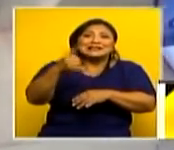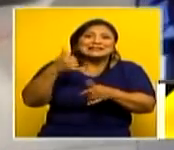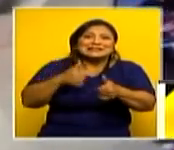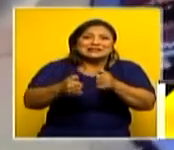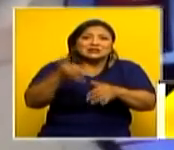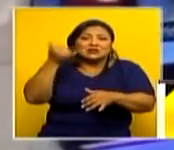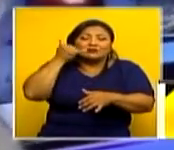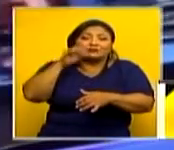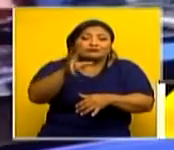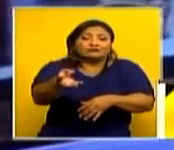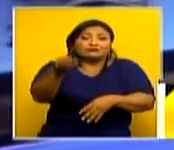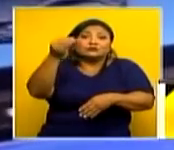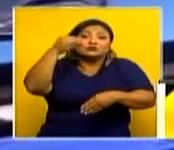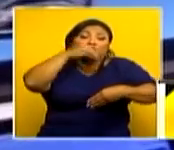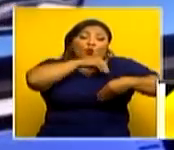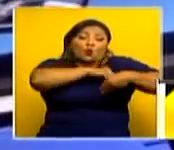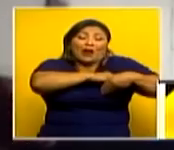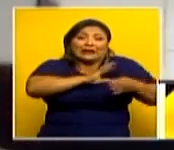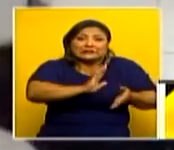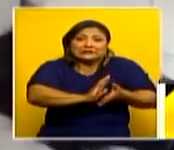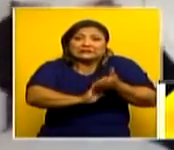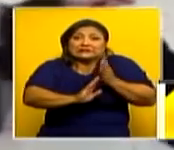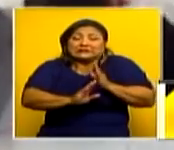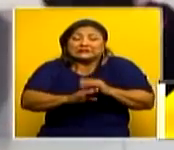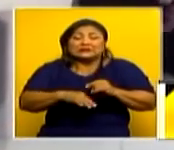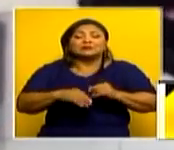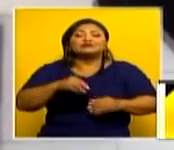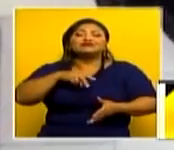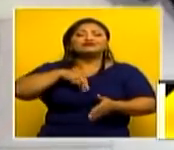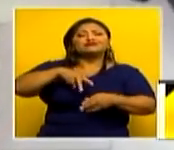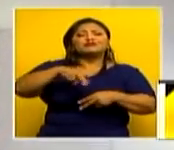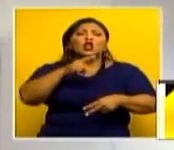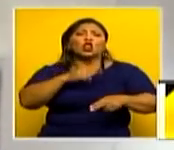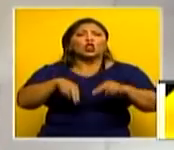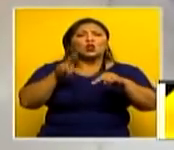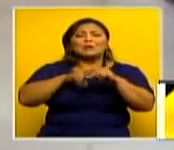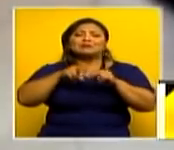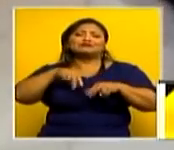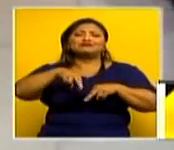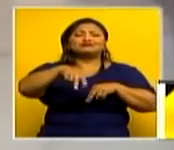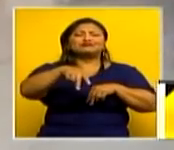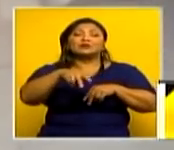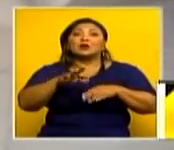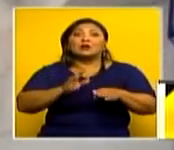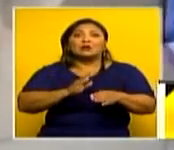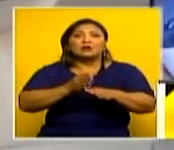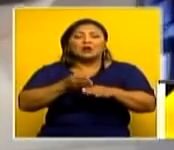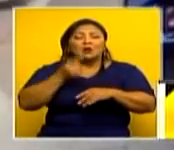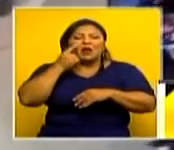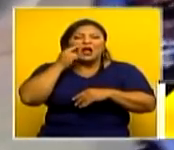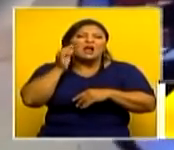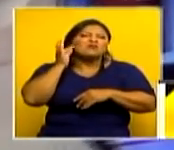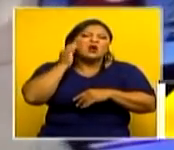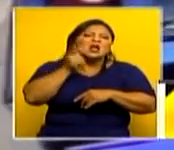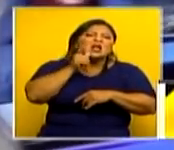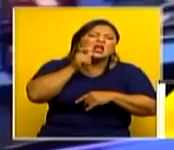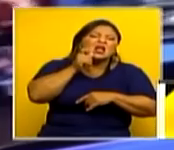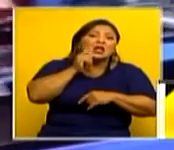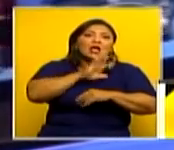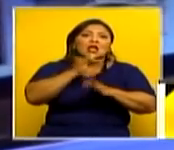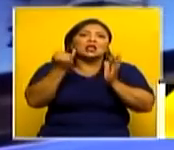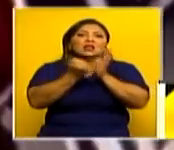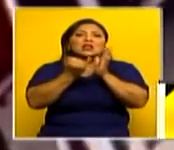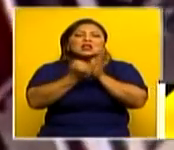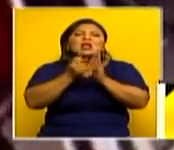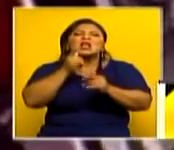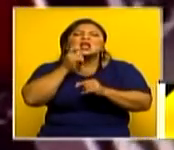mostrador y se lo guarda en su cartera. La chica sale caminando como si nada y se aleja del lugar. Se conoció que la mujer ya estaría